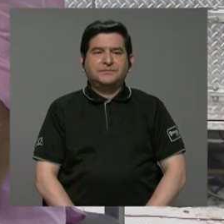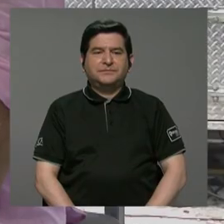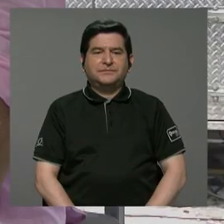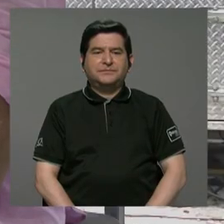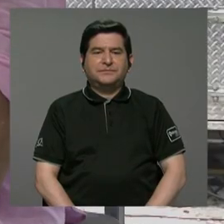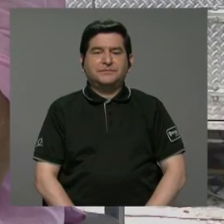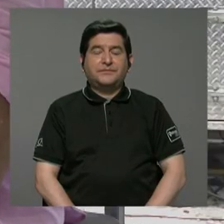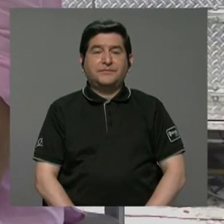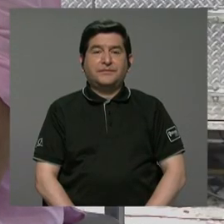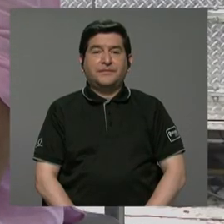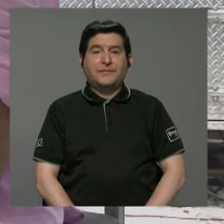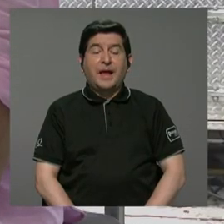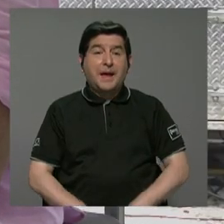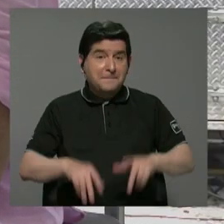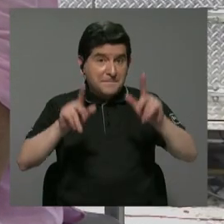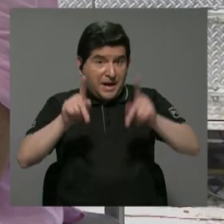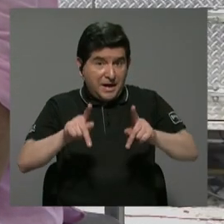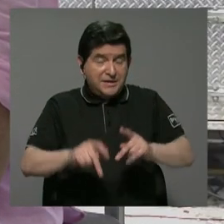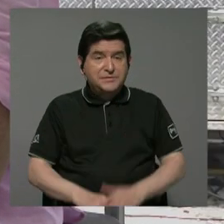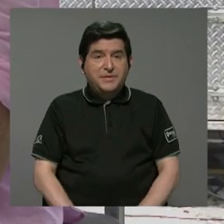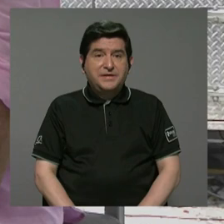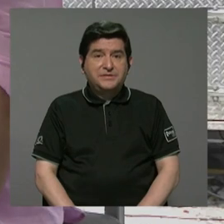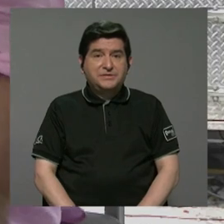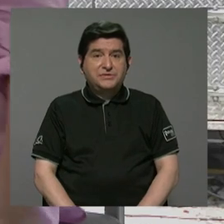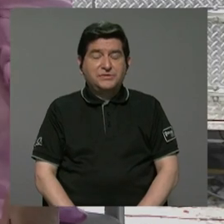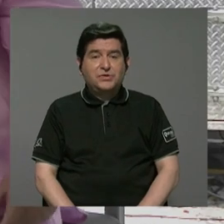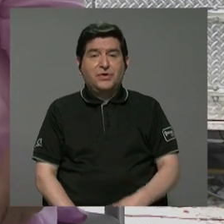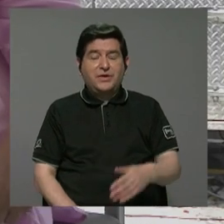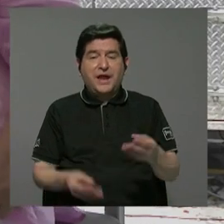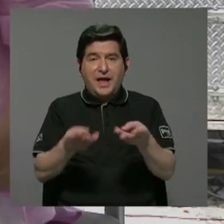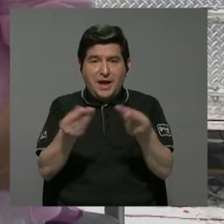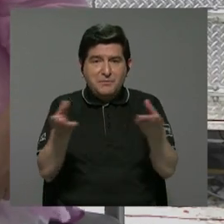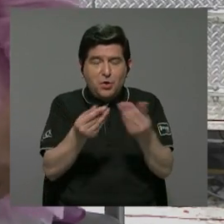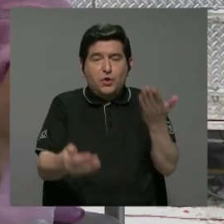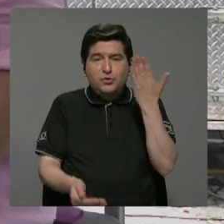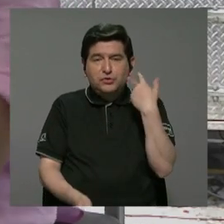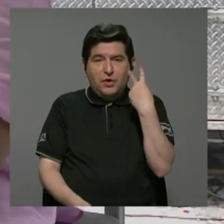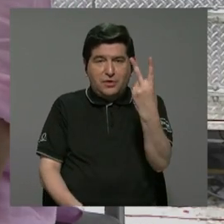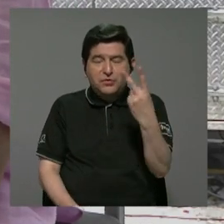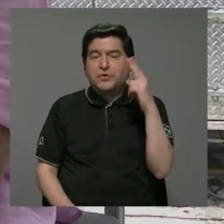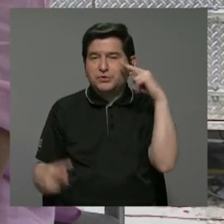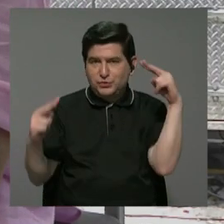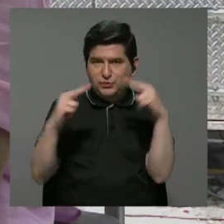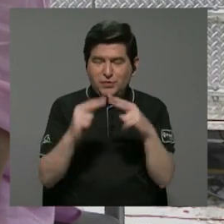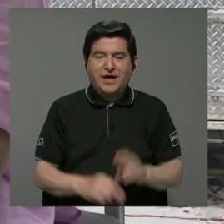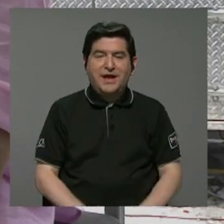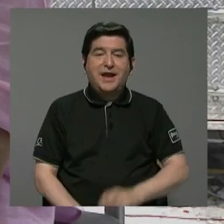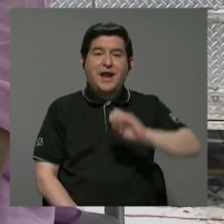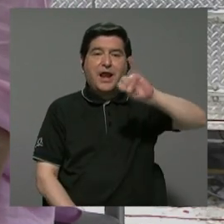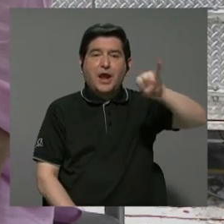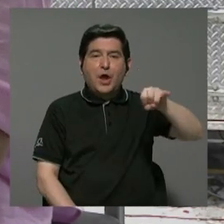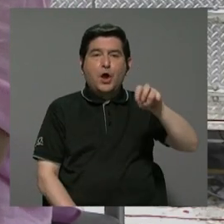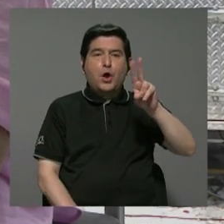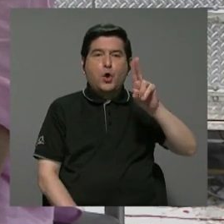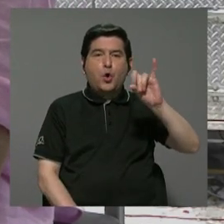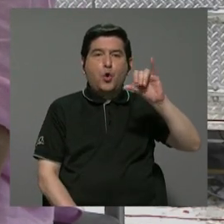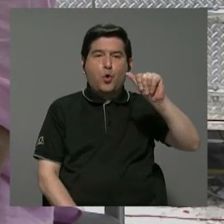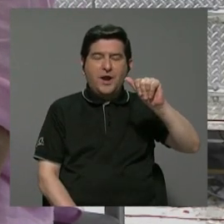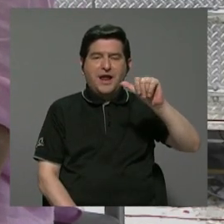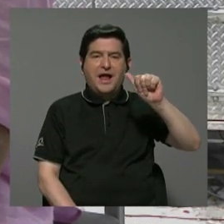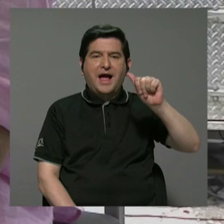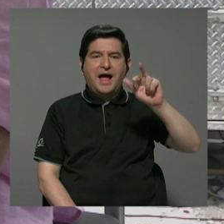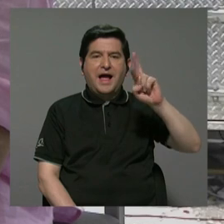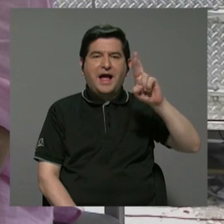Para los que han vivido el sector de audiovisual, de producción audiovisual, doña Julia Ardón es